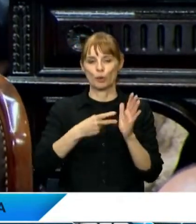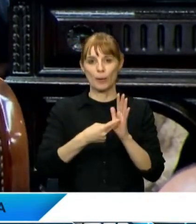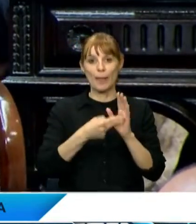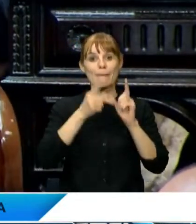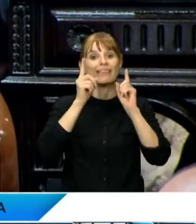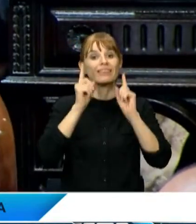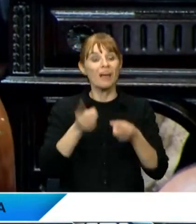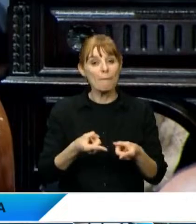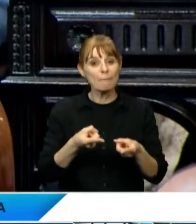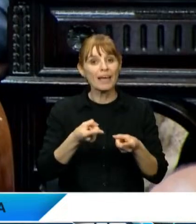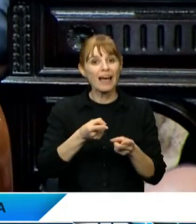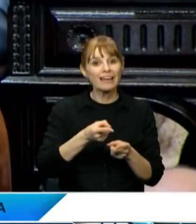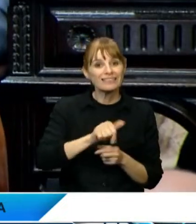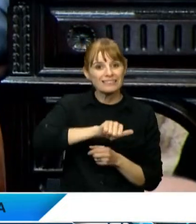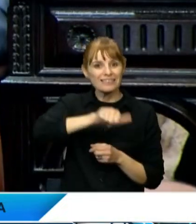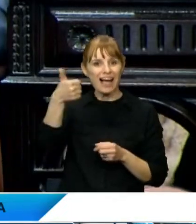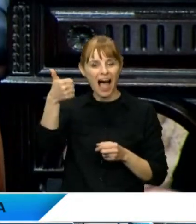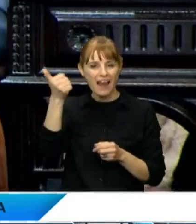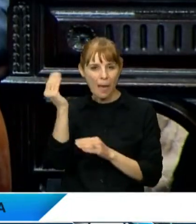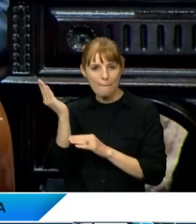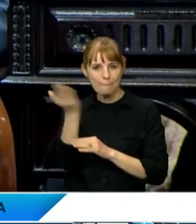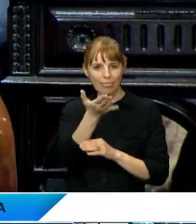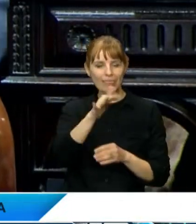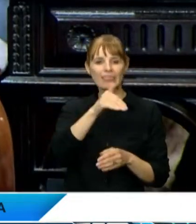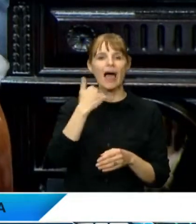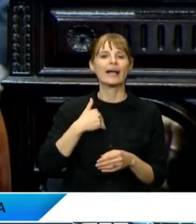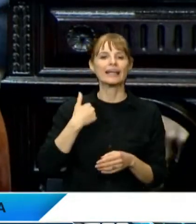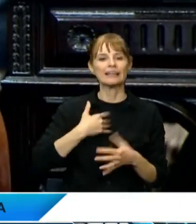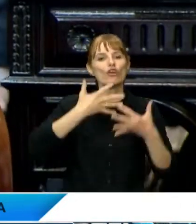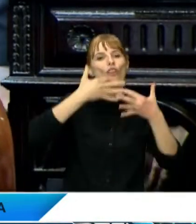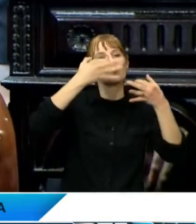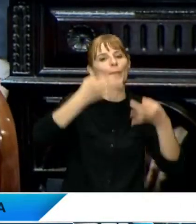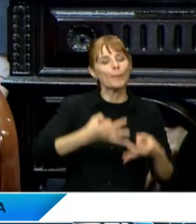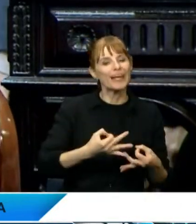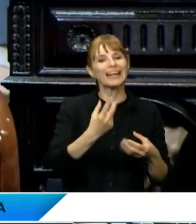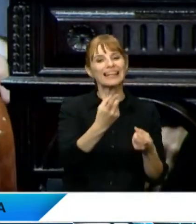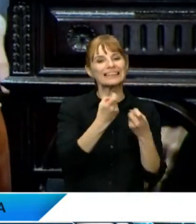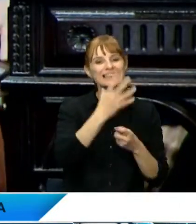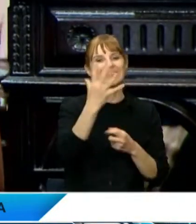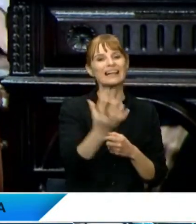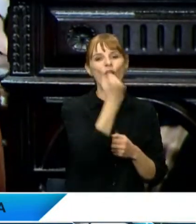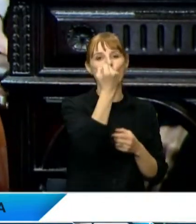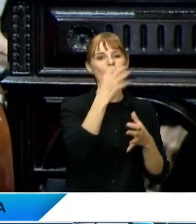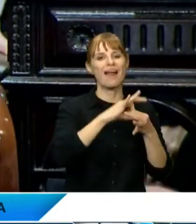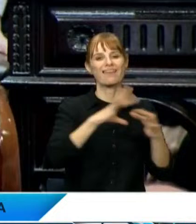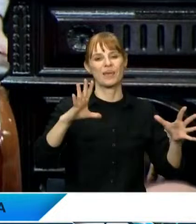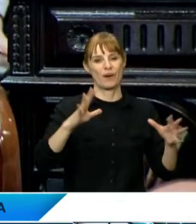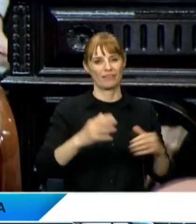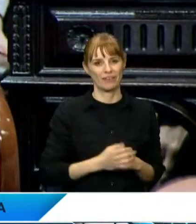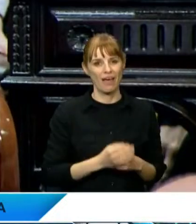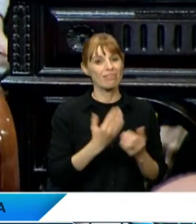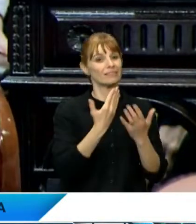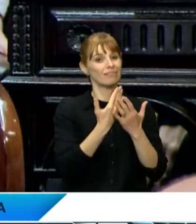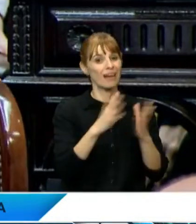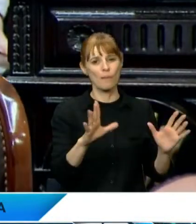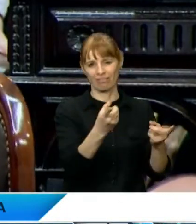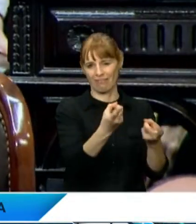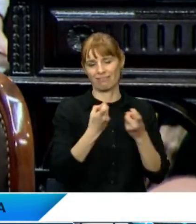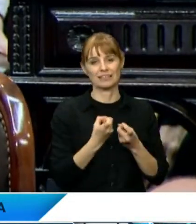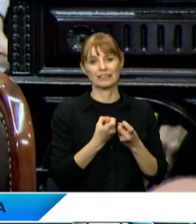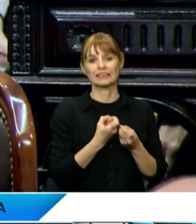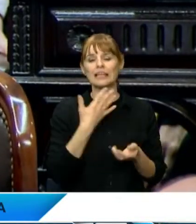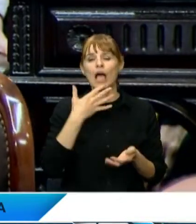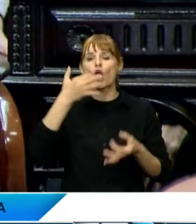el triunfo de los argentinos de bien que necesitan recuperar la libertad. Estamos cumpliendo con